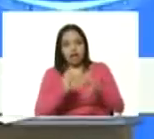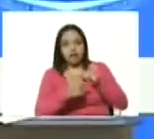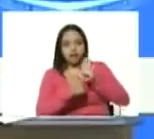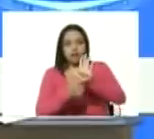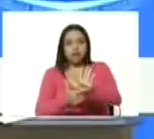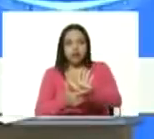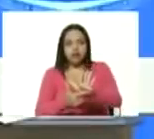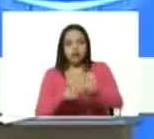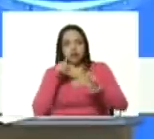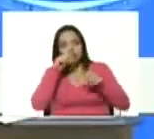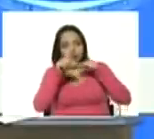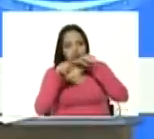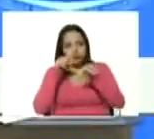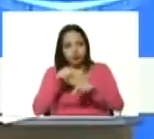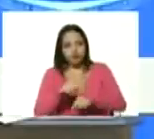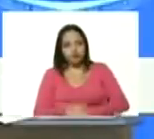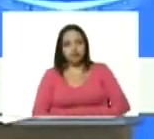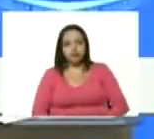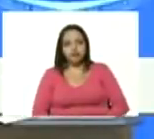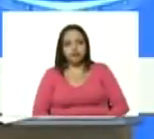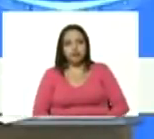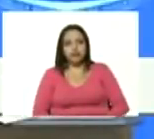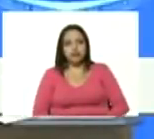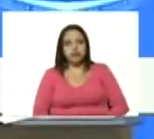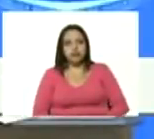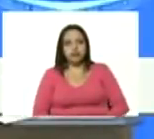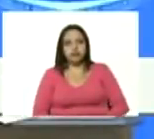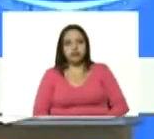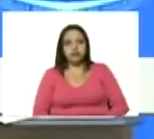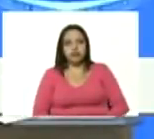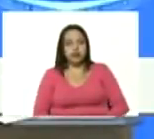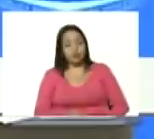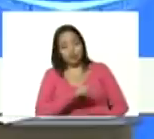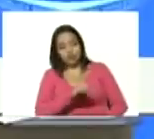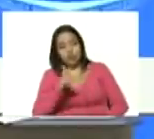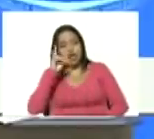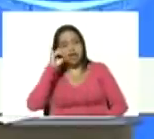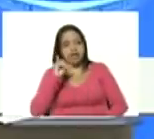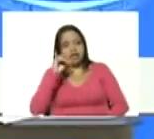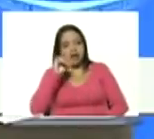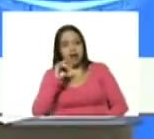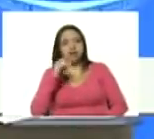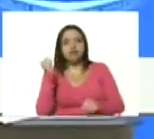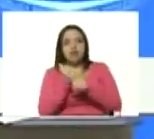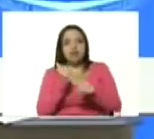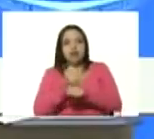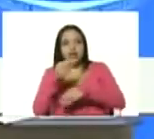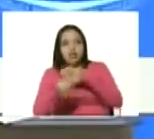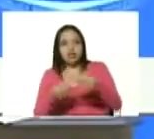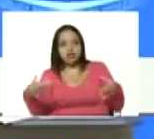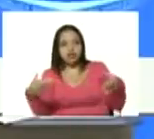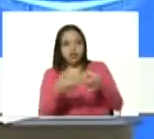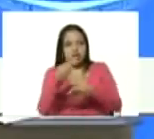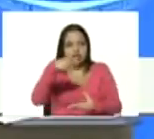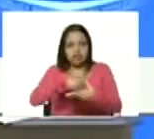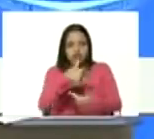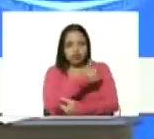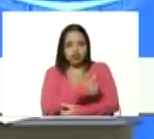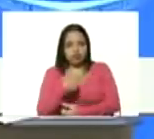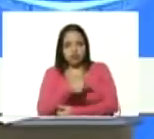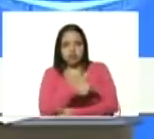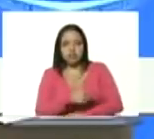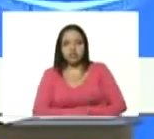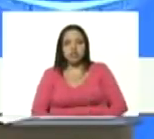cuenta, Duarte Pacheco 9437, una larga jornada de trabajo en la sede de la Unión Interparlamentaria en Ginebra, preparación